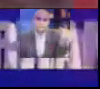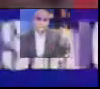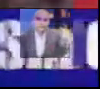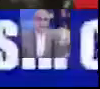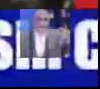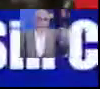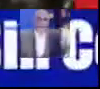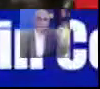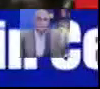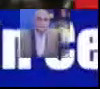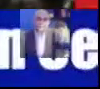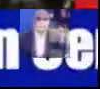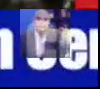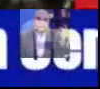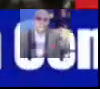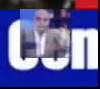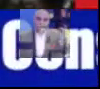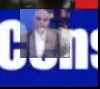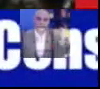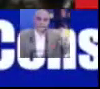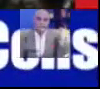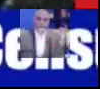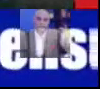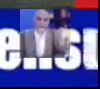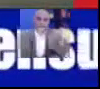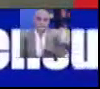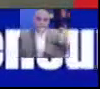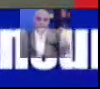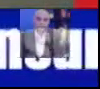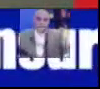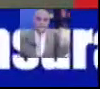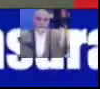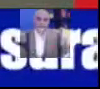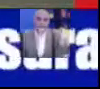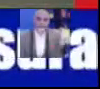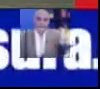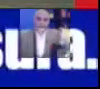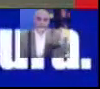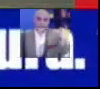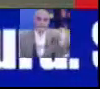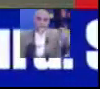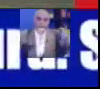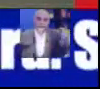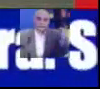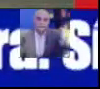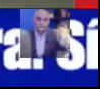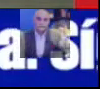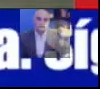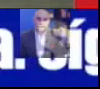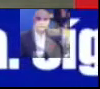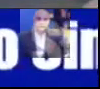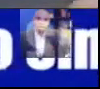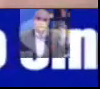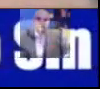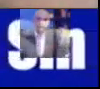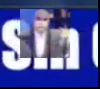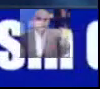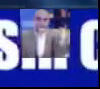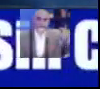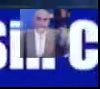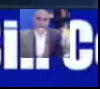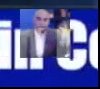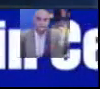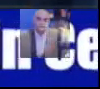pregunto a usted, ¿cuántas veces usted ha oído hablar de un regidor